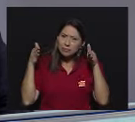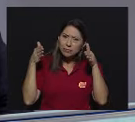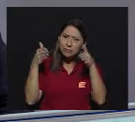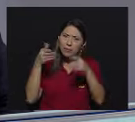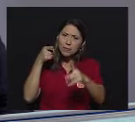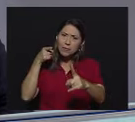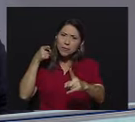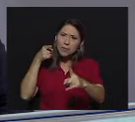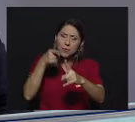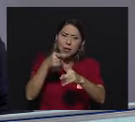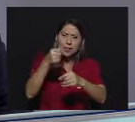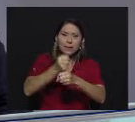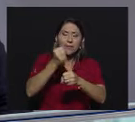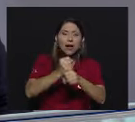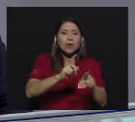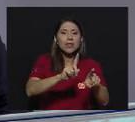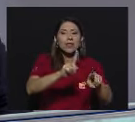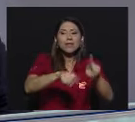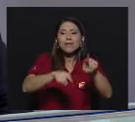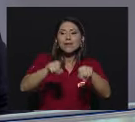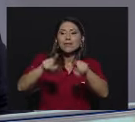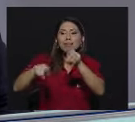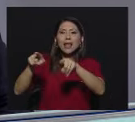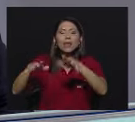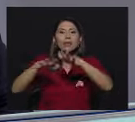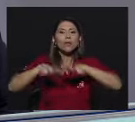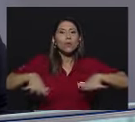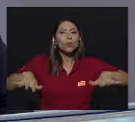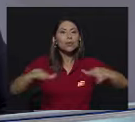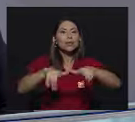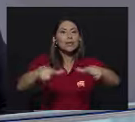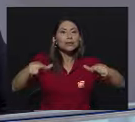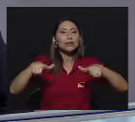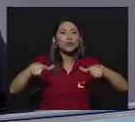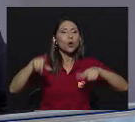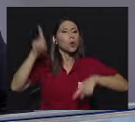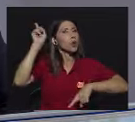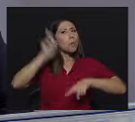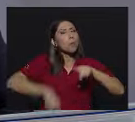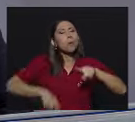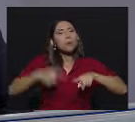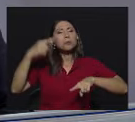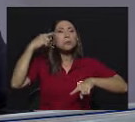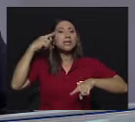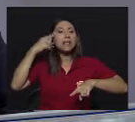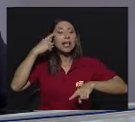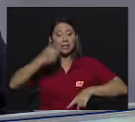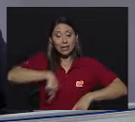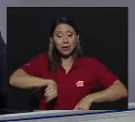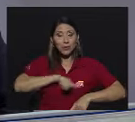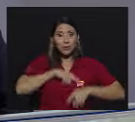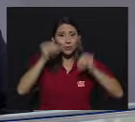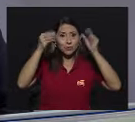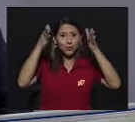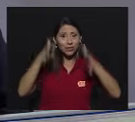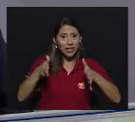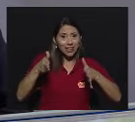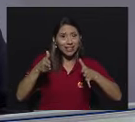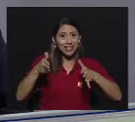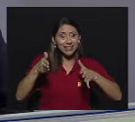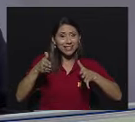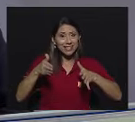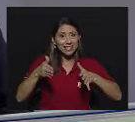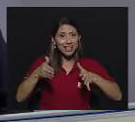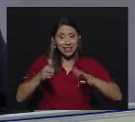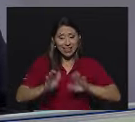orientada al trabajo en diversidad de contextos. No podemos seguir pensando en que nuestros docentes en primera infancia